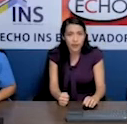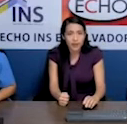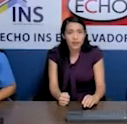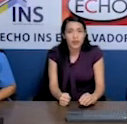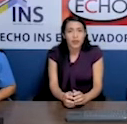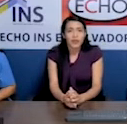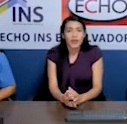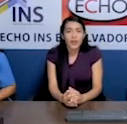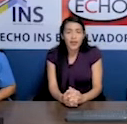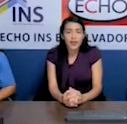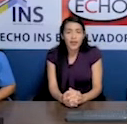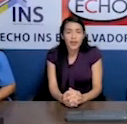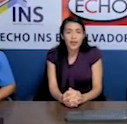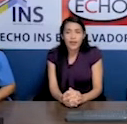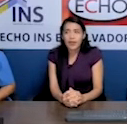realizo.